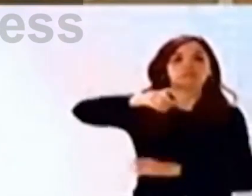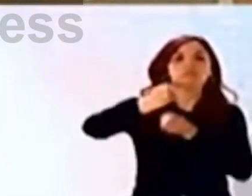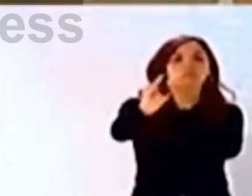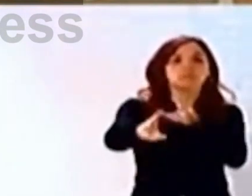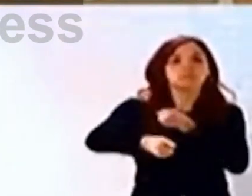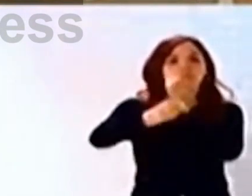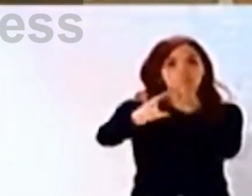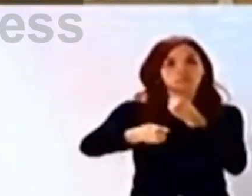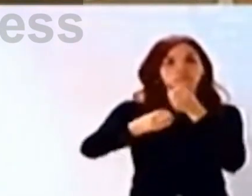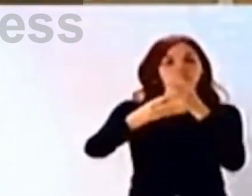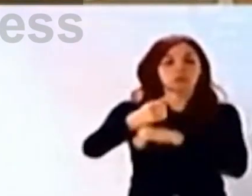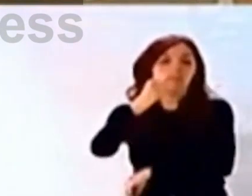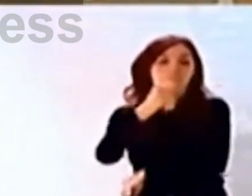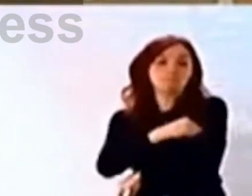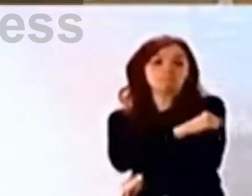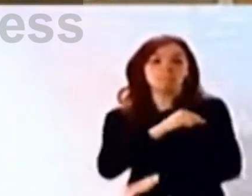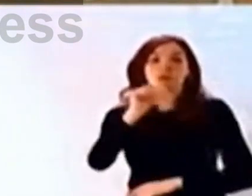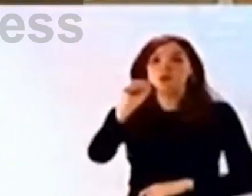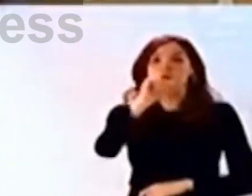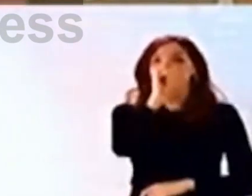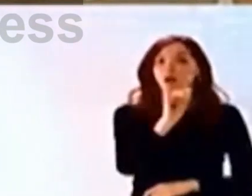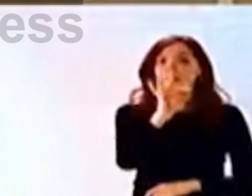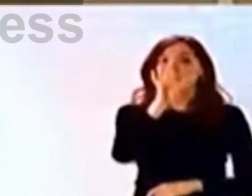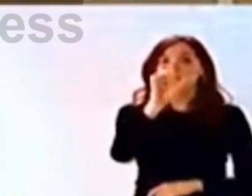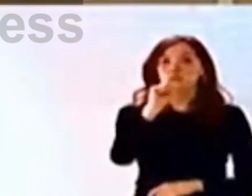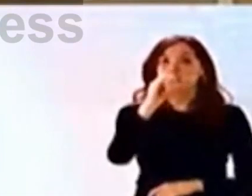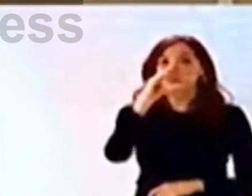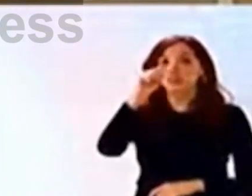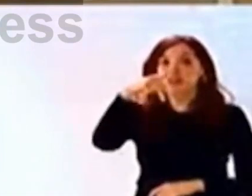que la vacuna de astrazéneca es una vacuna eficaz